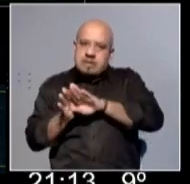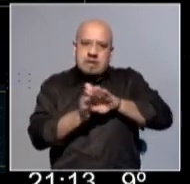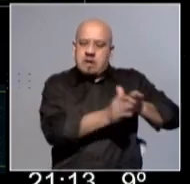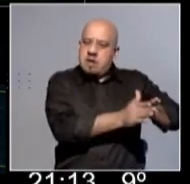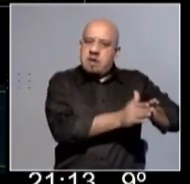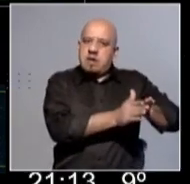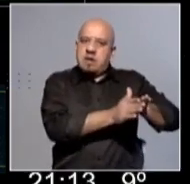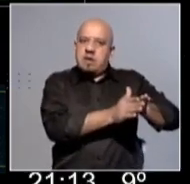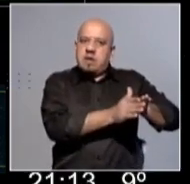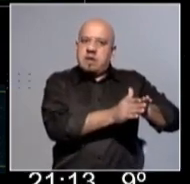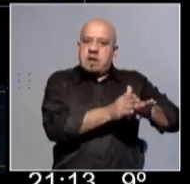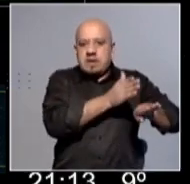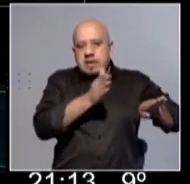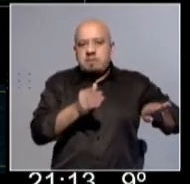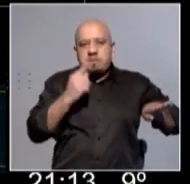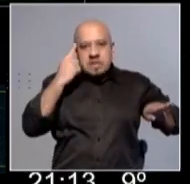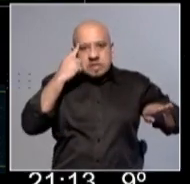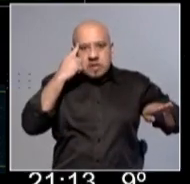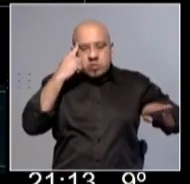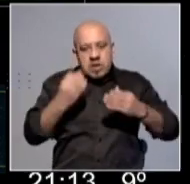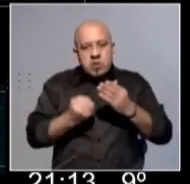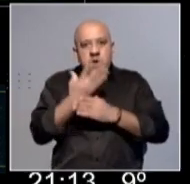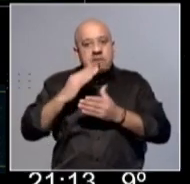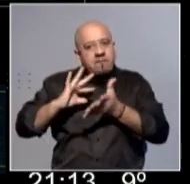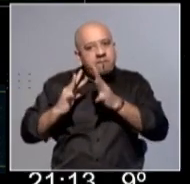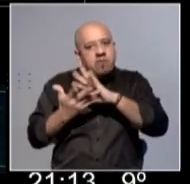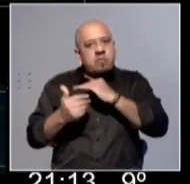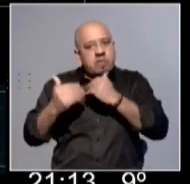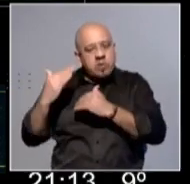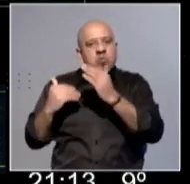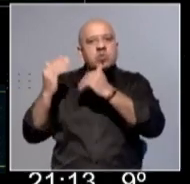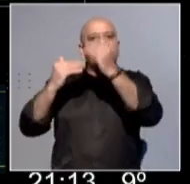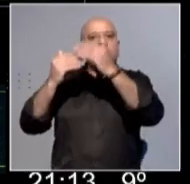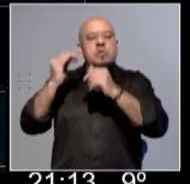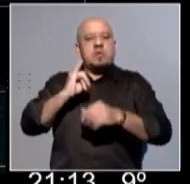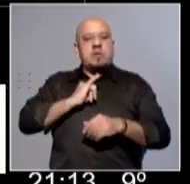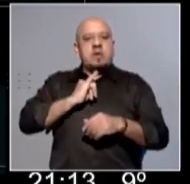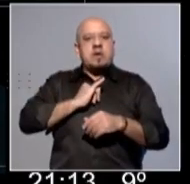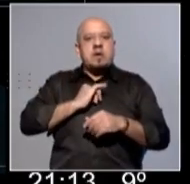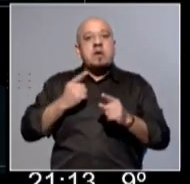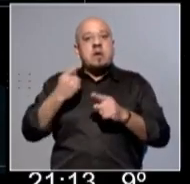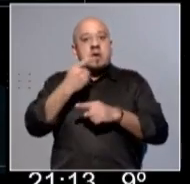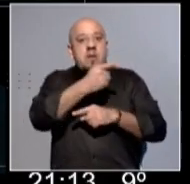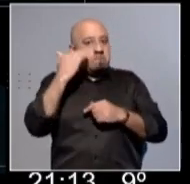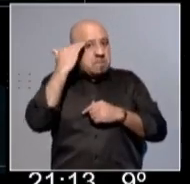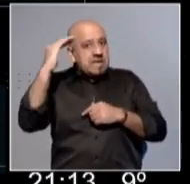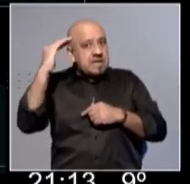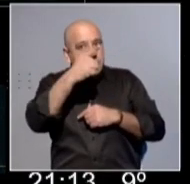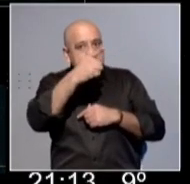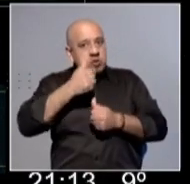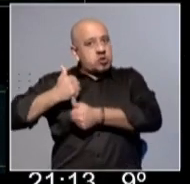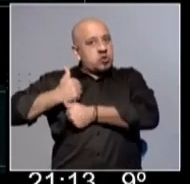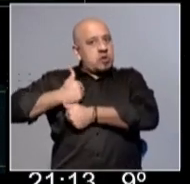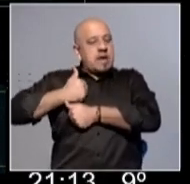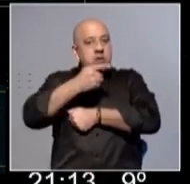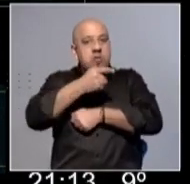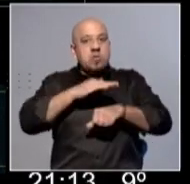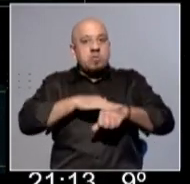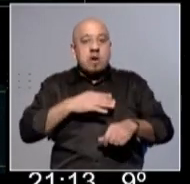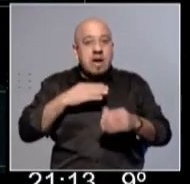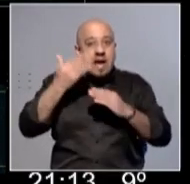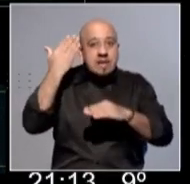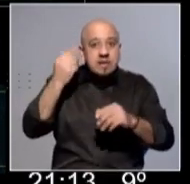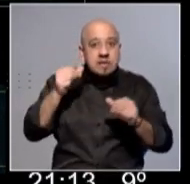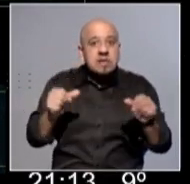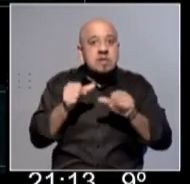que eran absolutamente inéditos en nuestra región, sobre los cuales básicamente juzgamos a las juntas militares. Se hizo lo que nunca se había